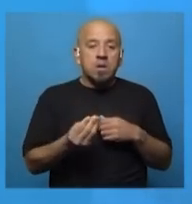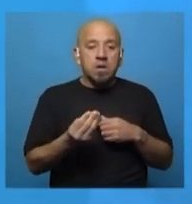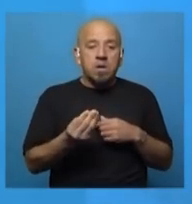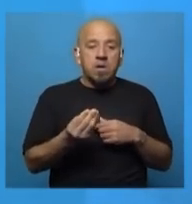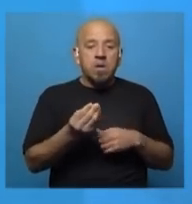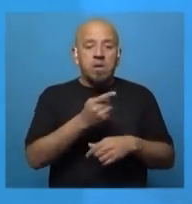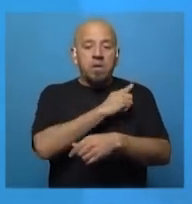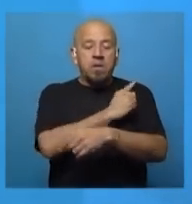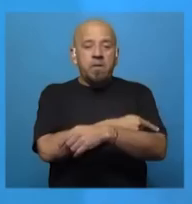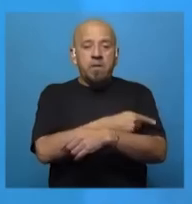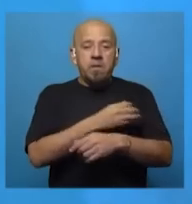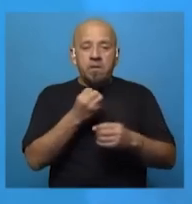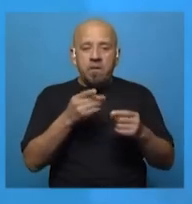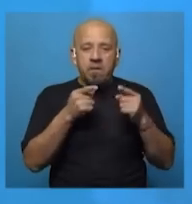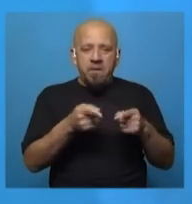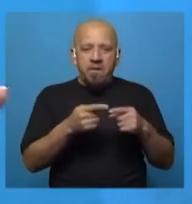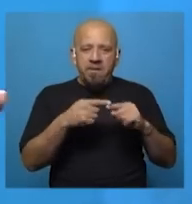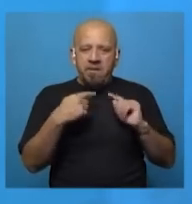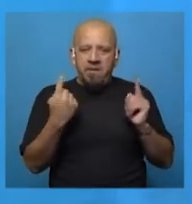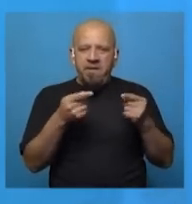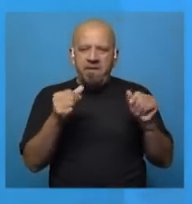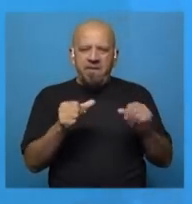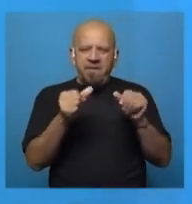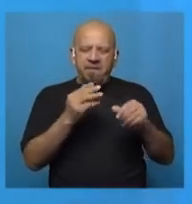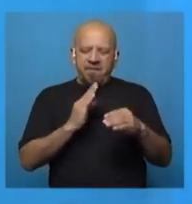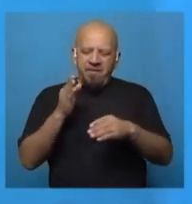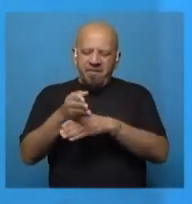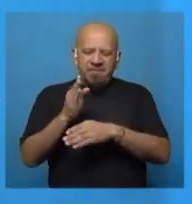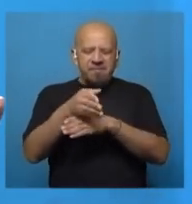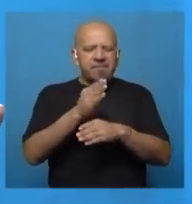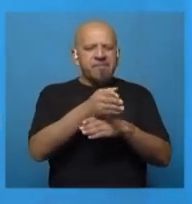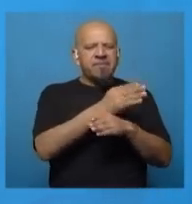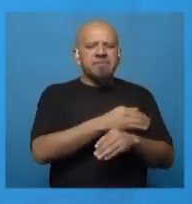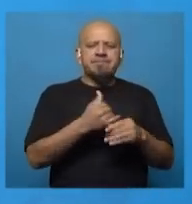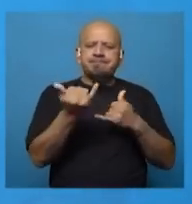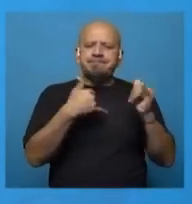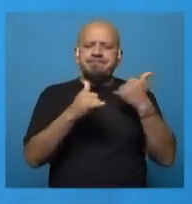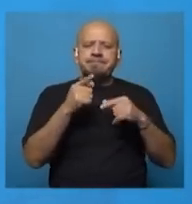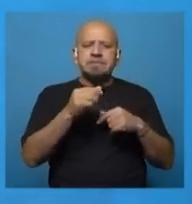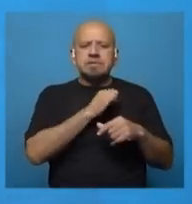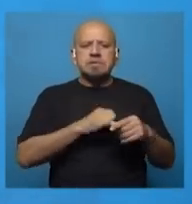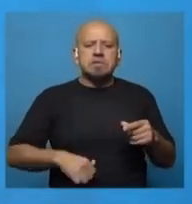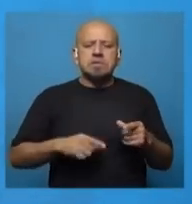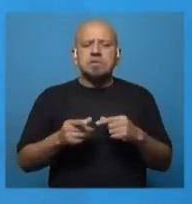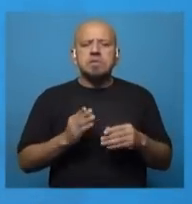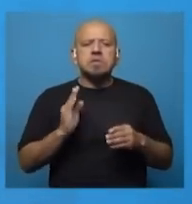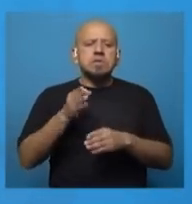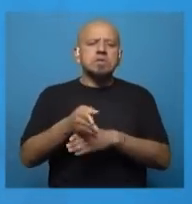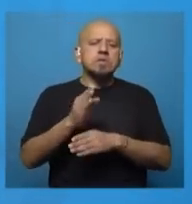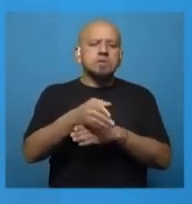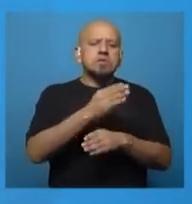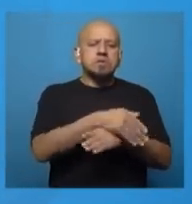poder porque Desde allí se accede a toda la información a vida y por haber en el estado se accede a